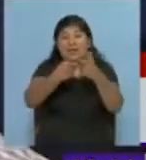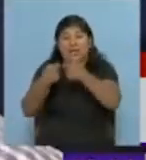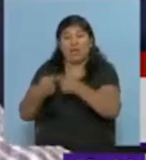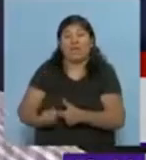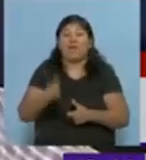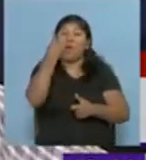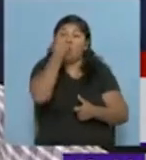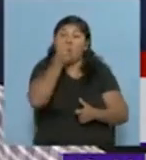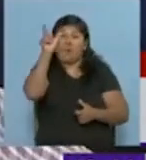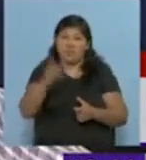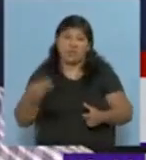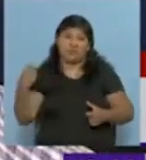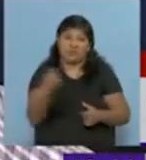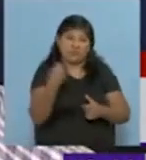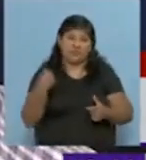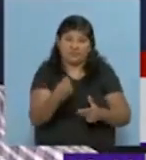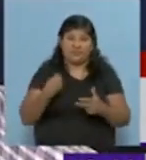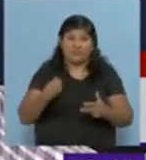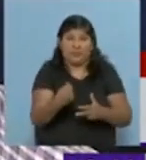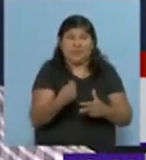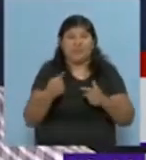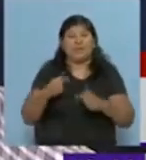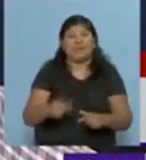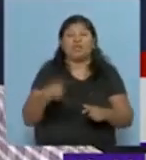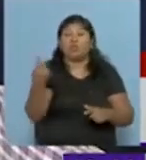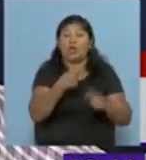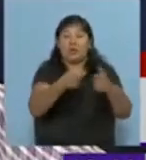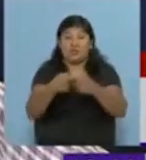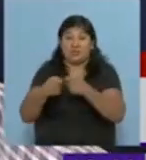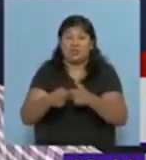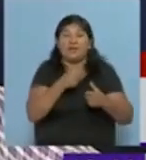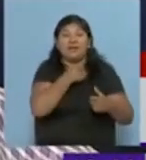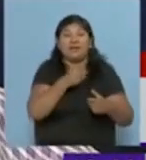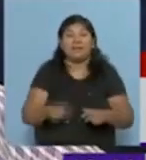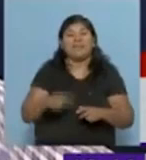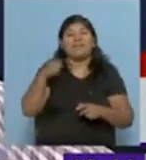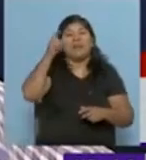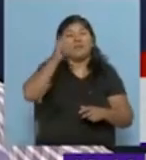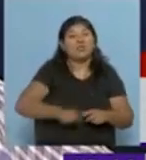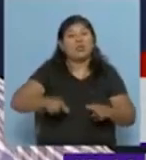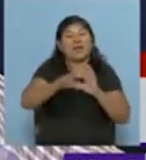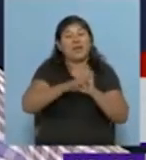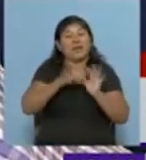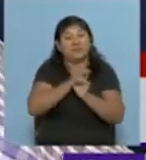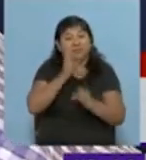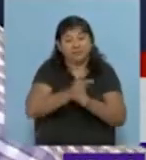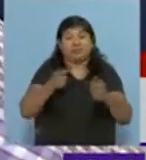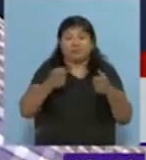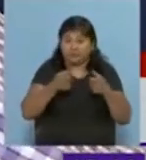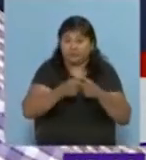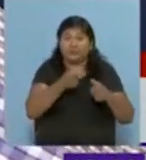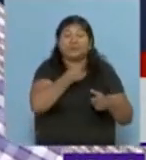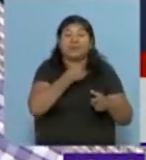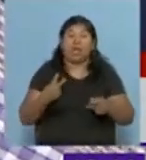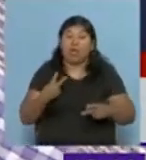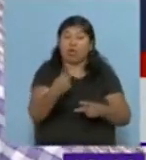un representante en la negociación. Bueno, esto lo han hecho el resto de los gremios, ellos no, querían entrar con dos. Bueno, nosotros no podemos alterar lo